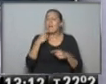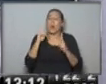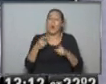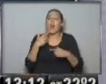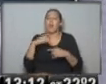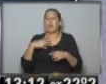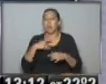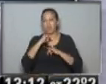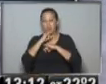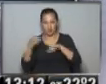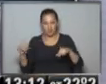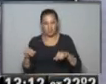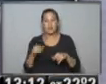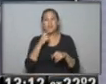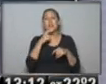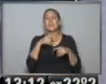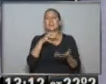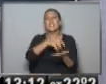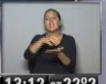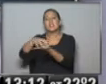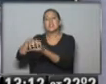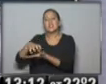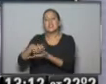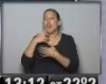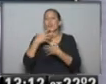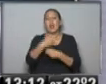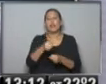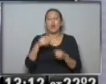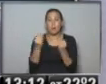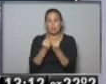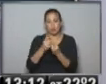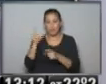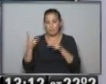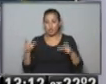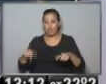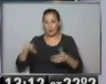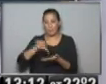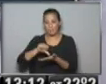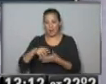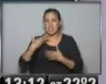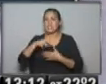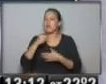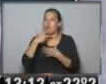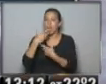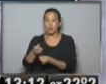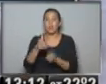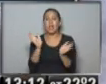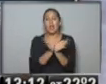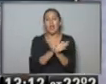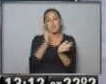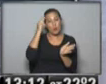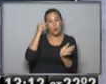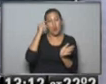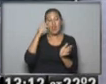ahora sí los lugares donde uno, como lo está haciendo muchísima gente en nuestro país, está llevando ayuda. En la calle 9, en la esquina de la 48,